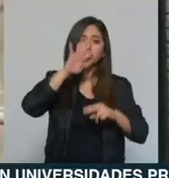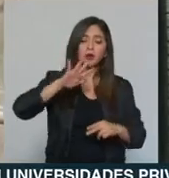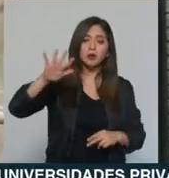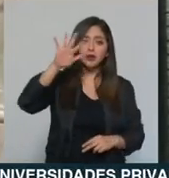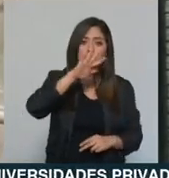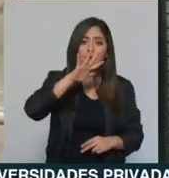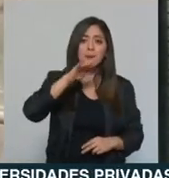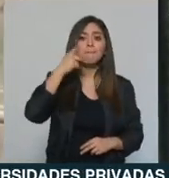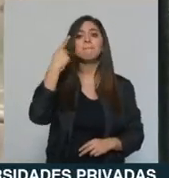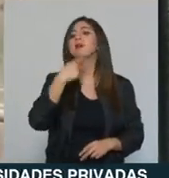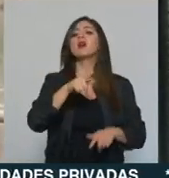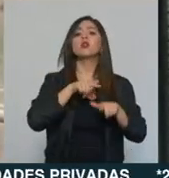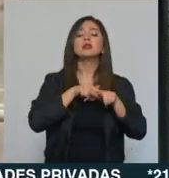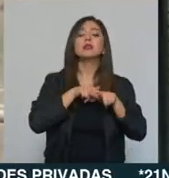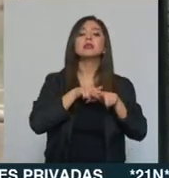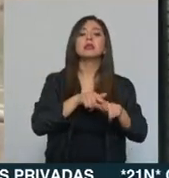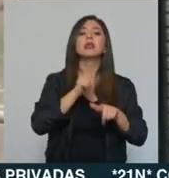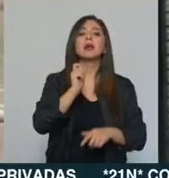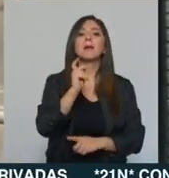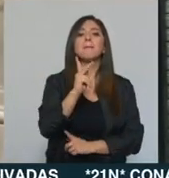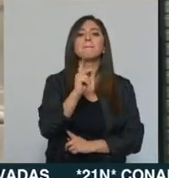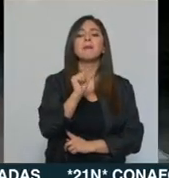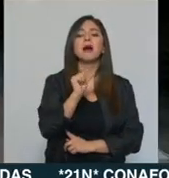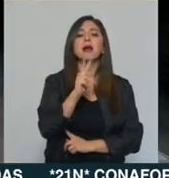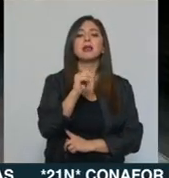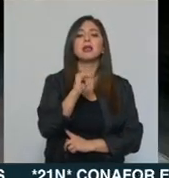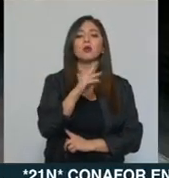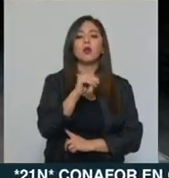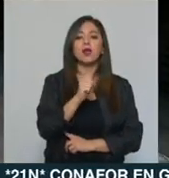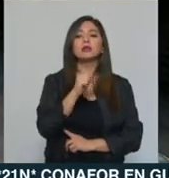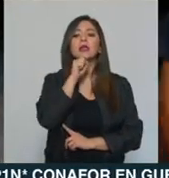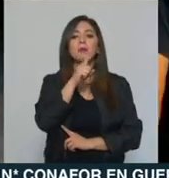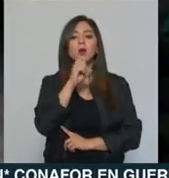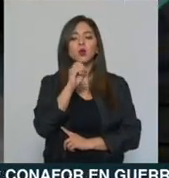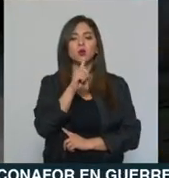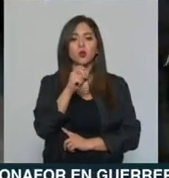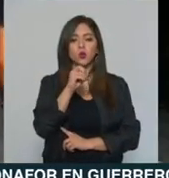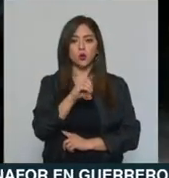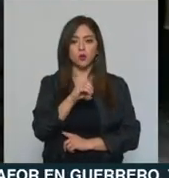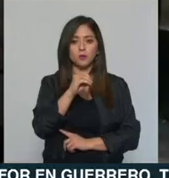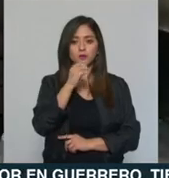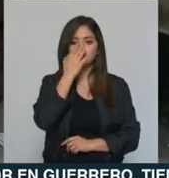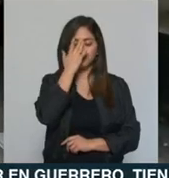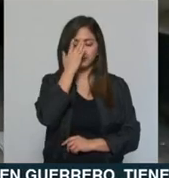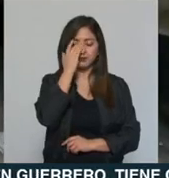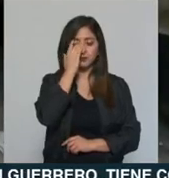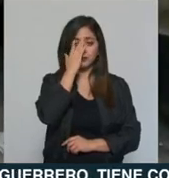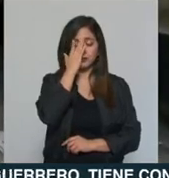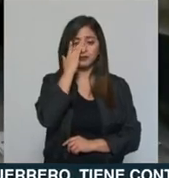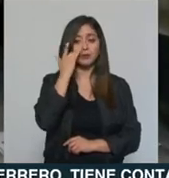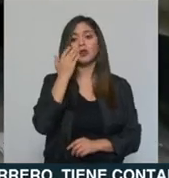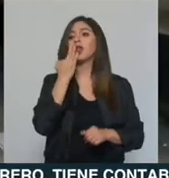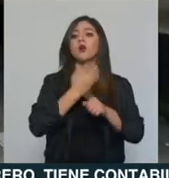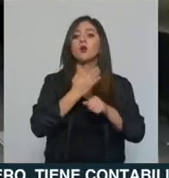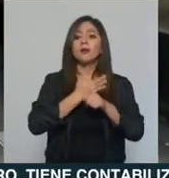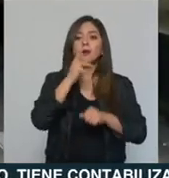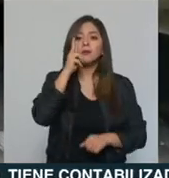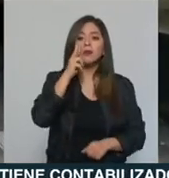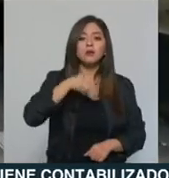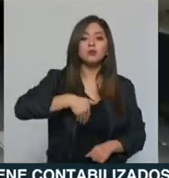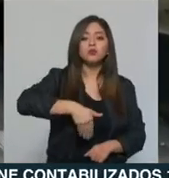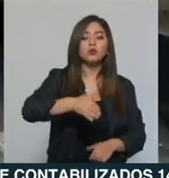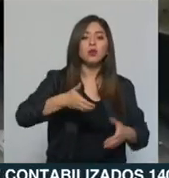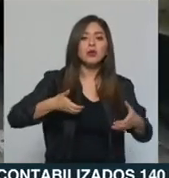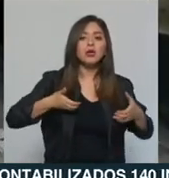por extraordinaria, por partículas y ozono. Te comento que aquí lo que hemos podido observar es que pues la gente está